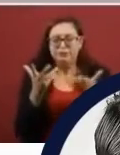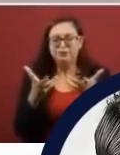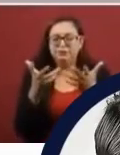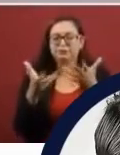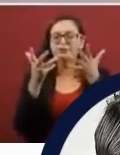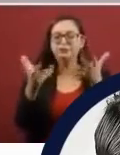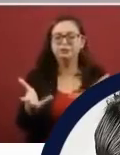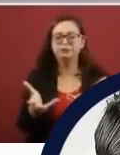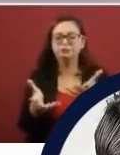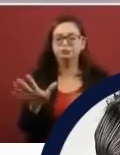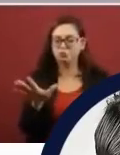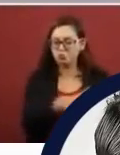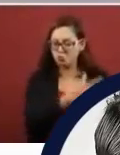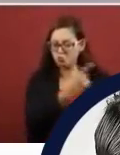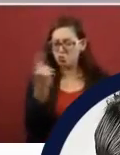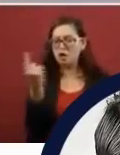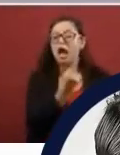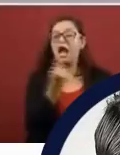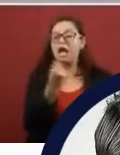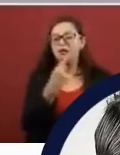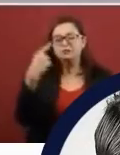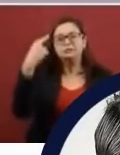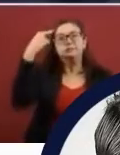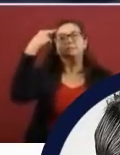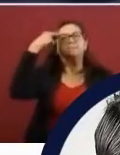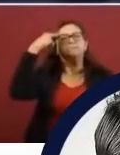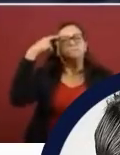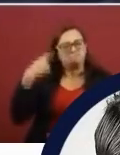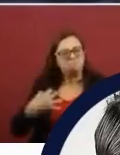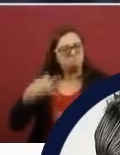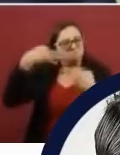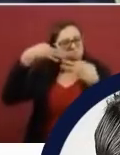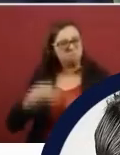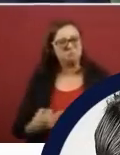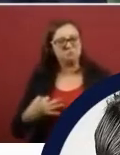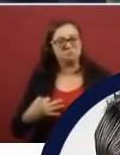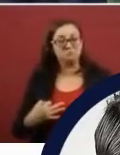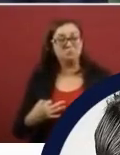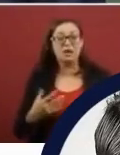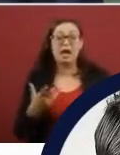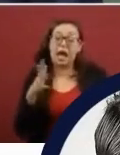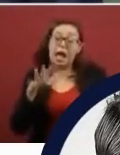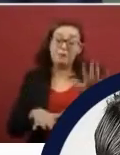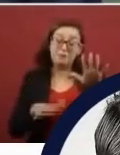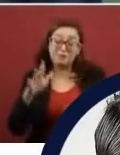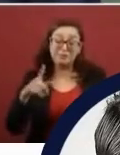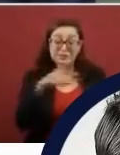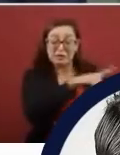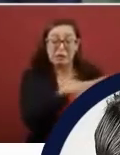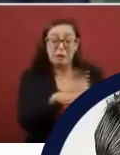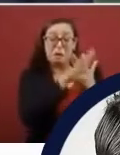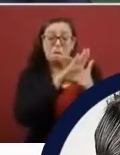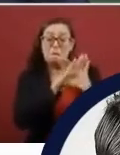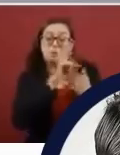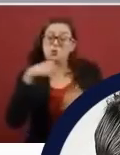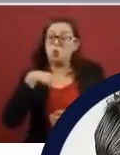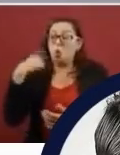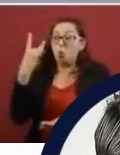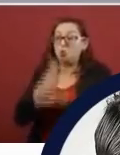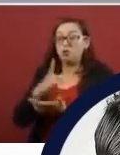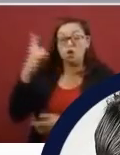hay cultura, no hay símbolos, no hay un proyecto compartido. Todo es una fría calculadora que entra a